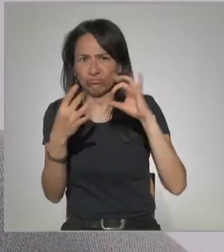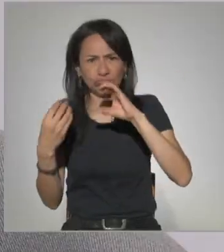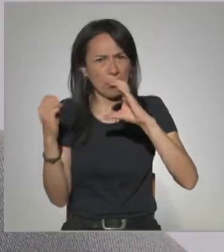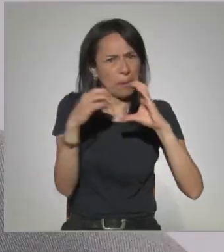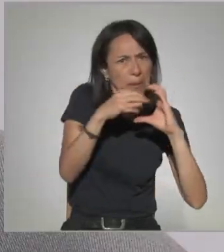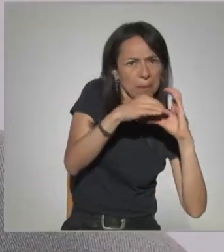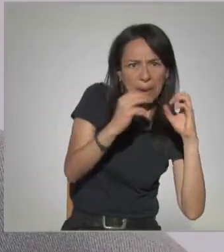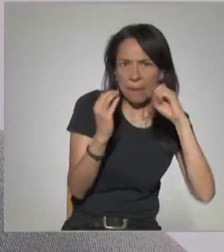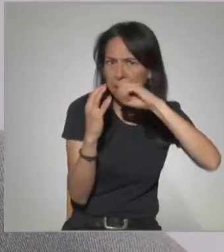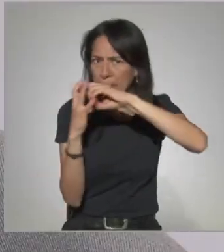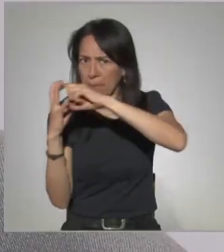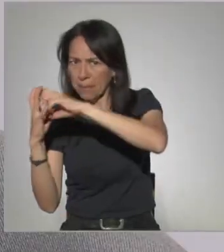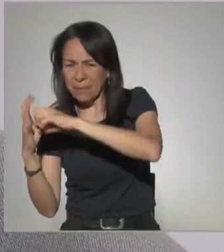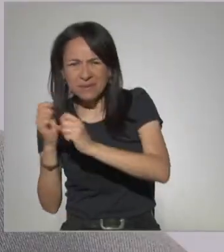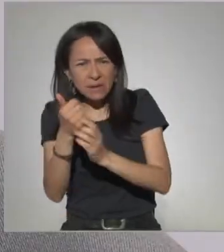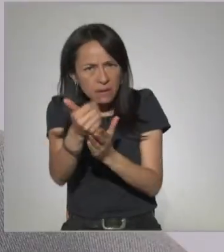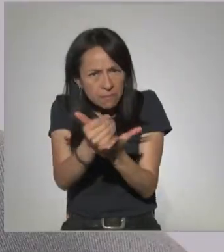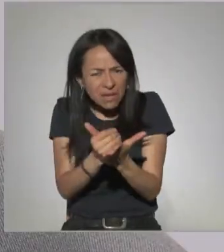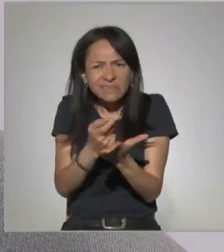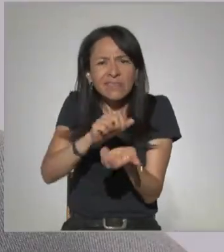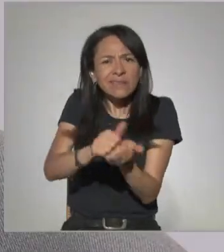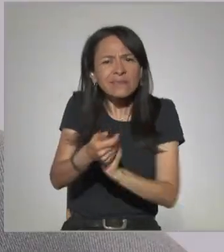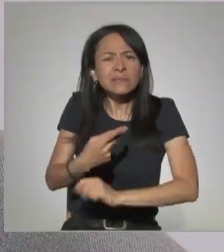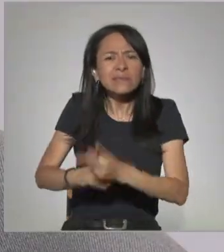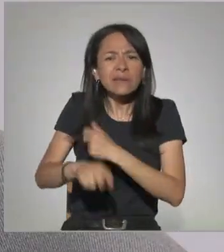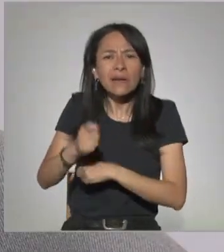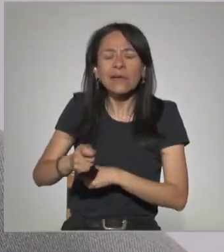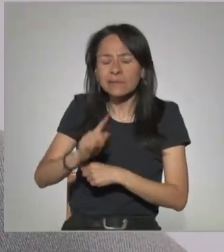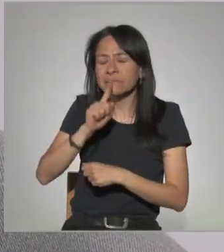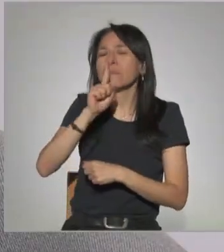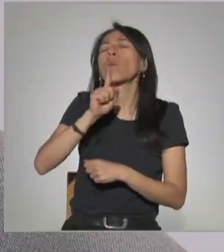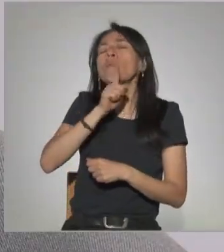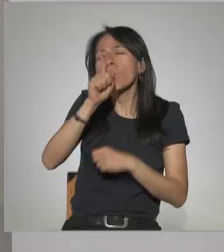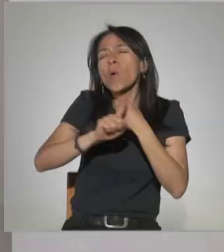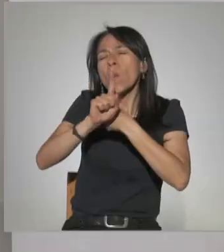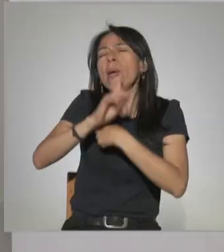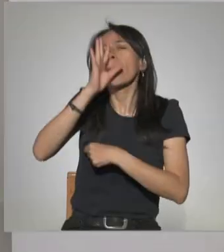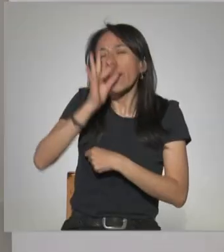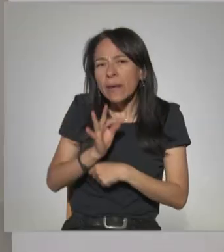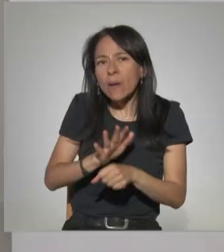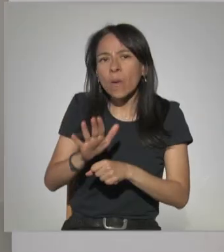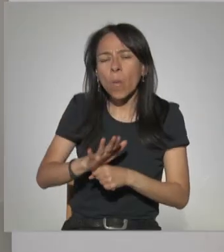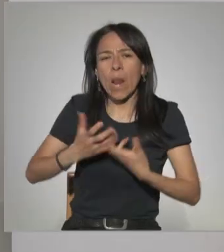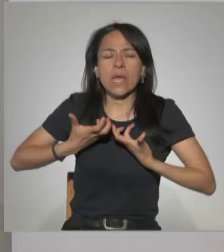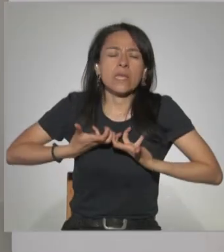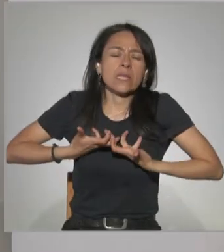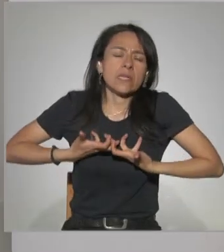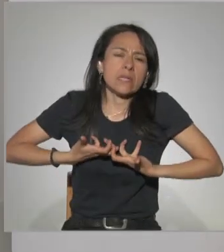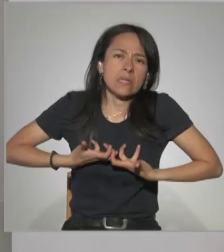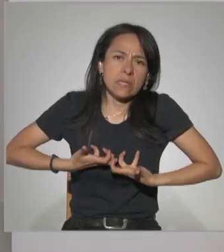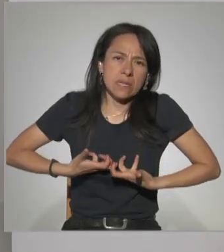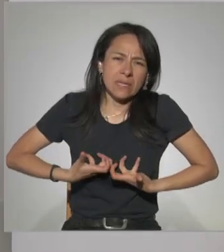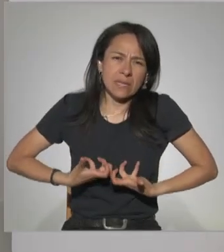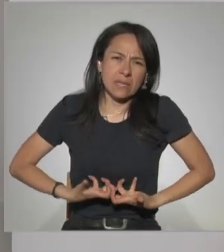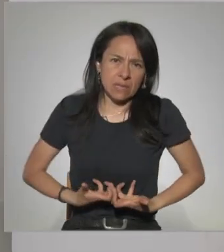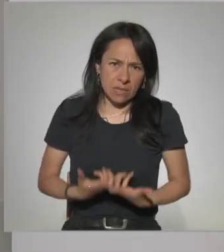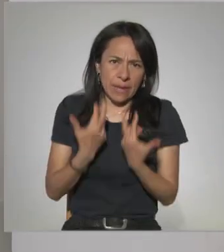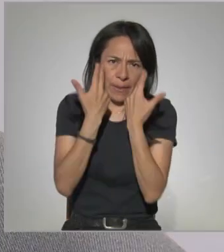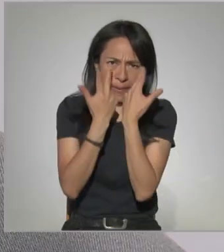estados afectivos o trastornos afectivos como el trastorno depresivo, ¿no? Depresión, y los trastornos de